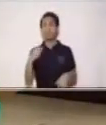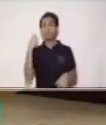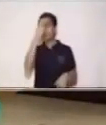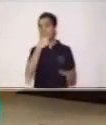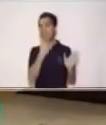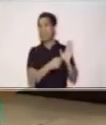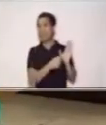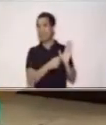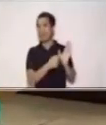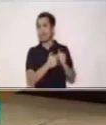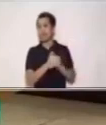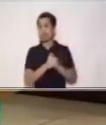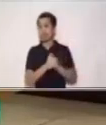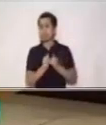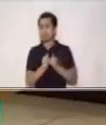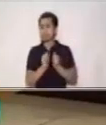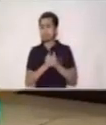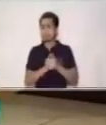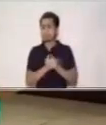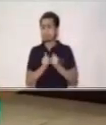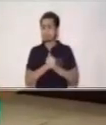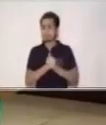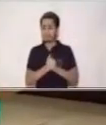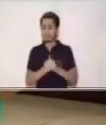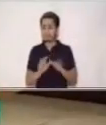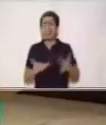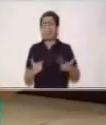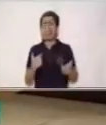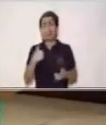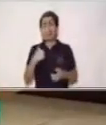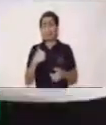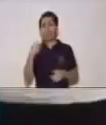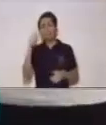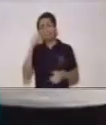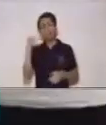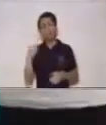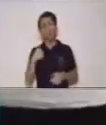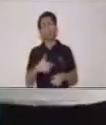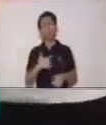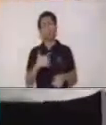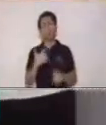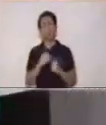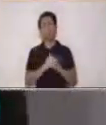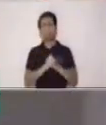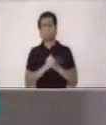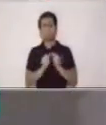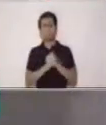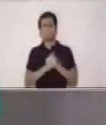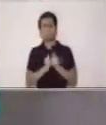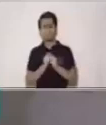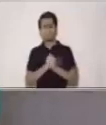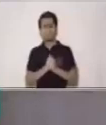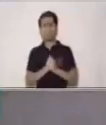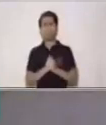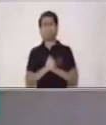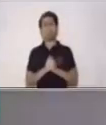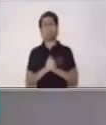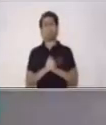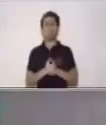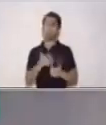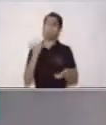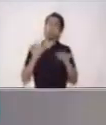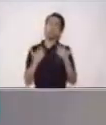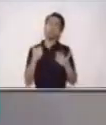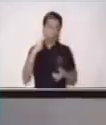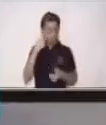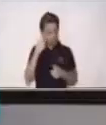¿Qué situaciones en casa nos pueden hacer sentir preocupados? En este momento, pues, podemos estar preocupados por